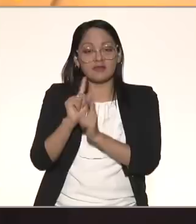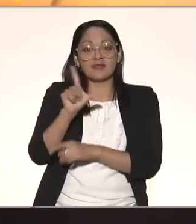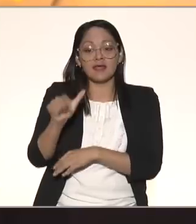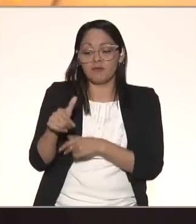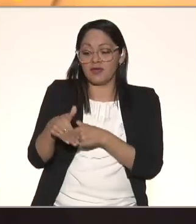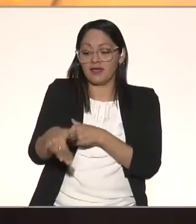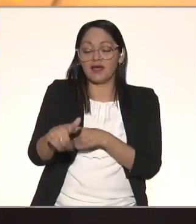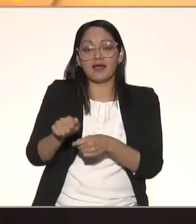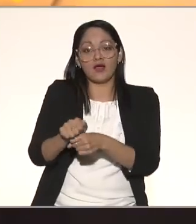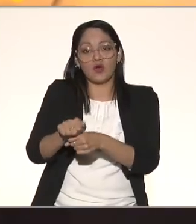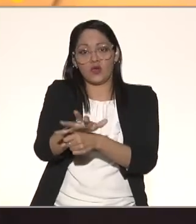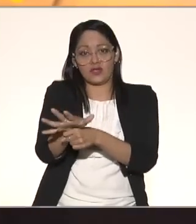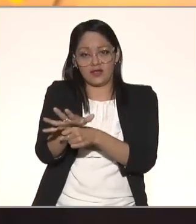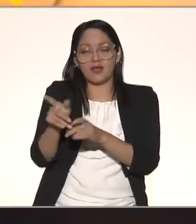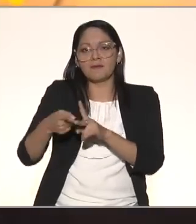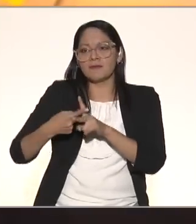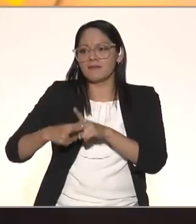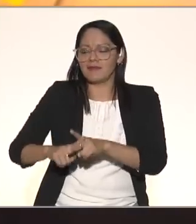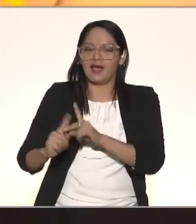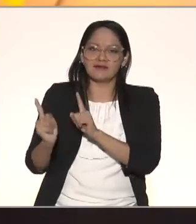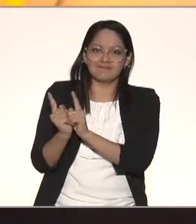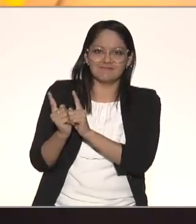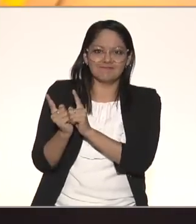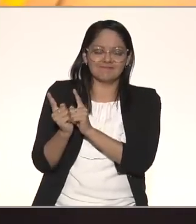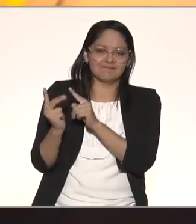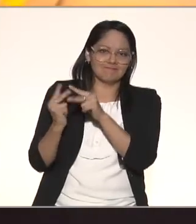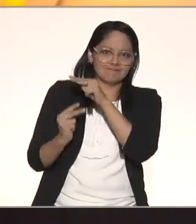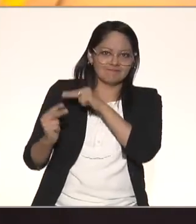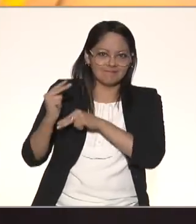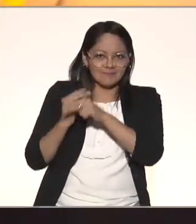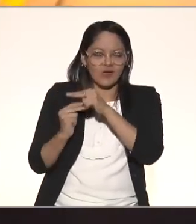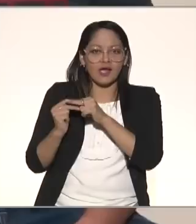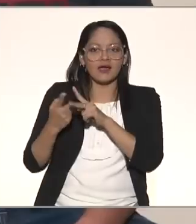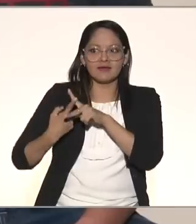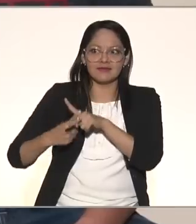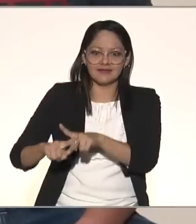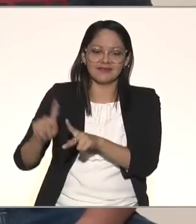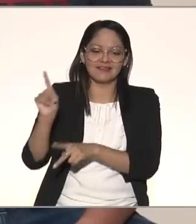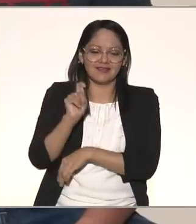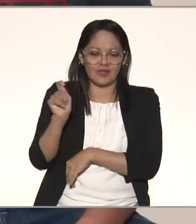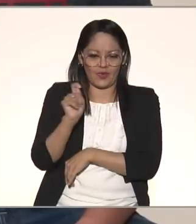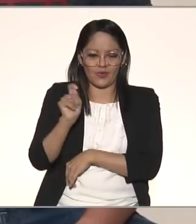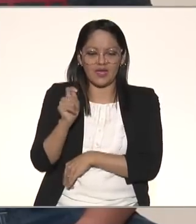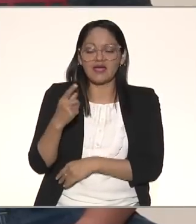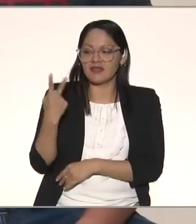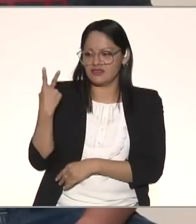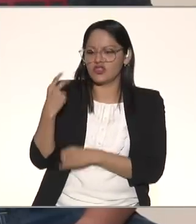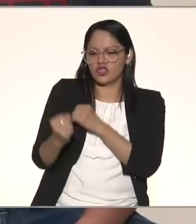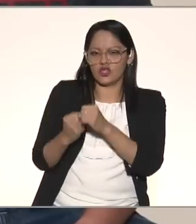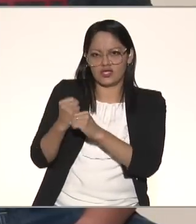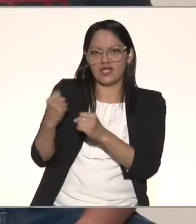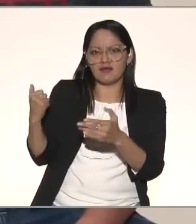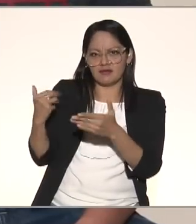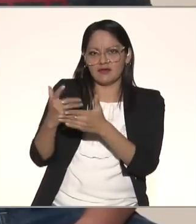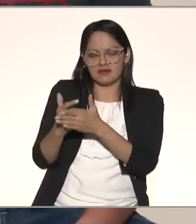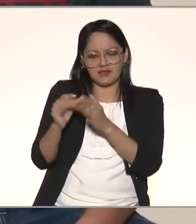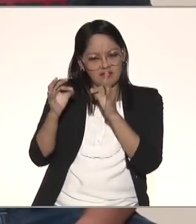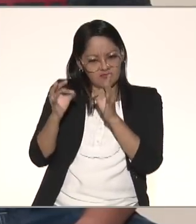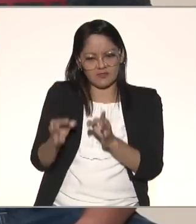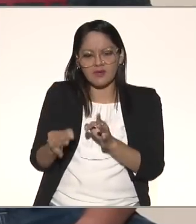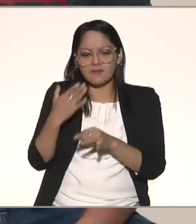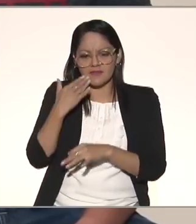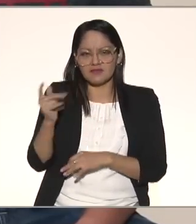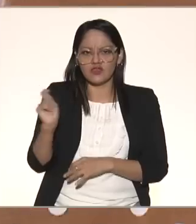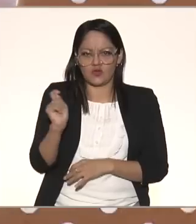cuando empezamos a interactuar más y en plena pandemia empezamos a salir y sí llevamos 2 años formalmente